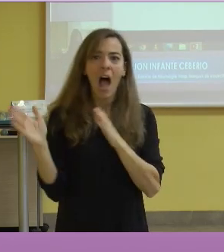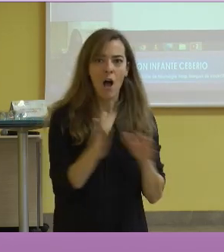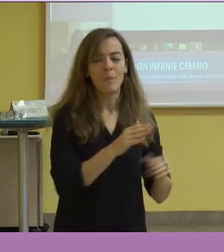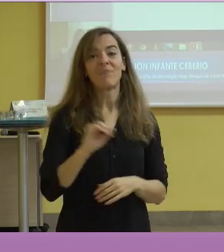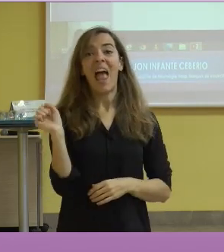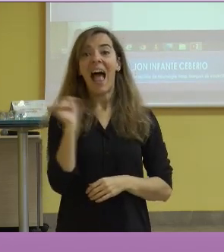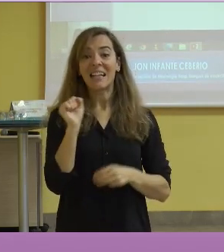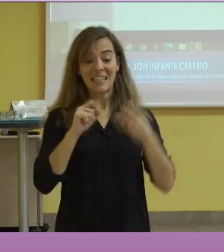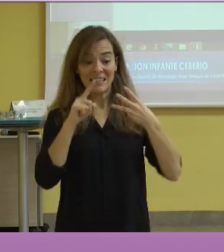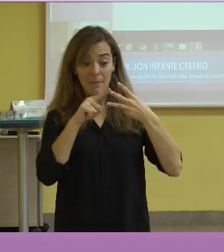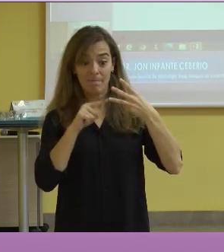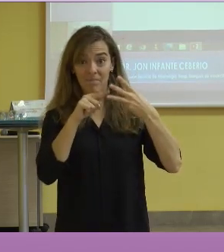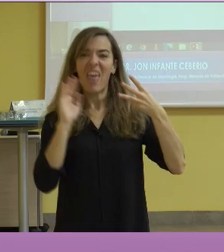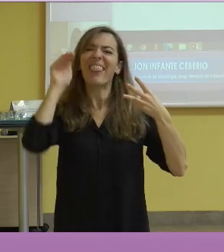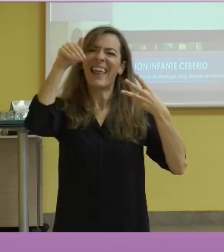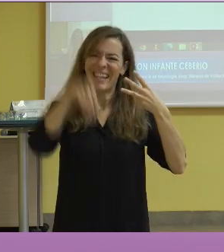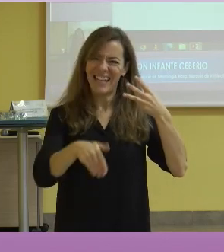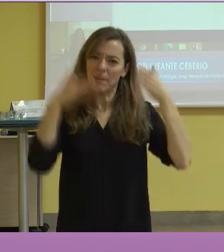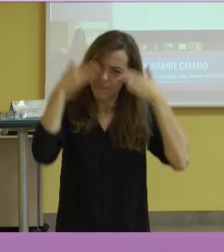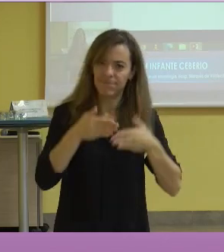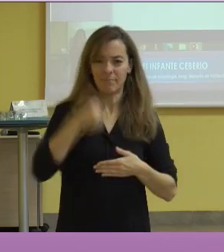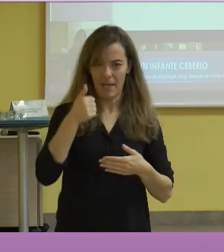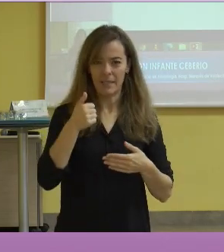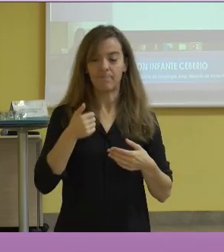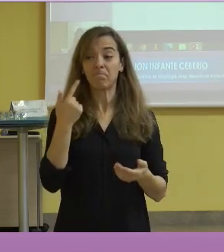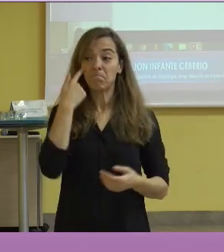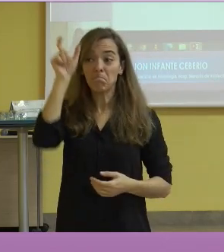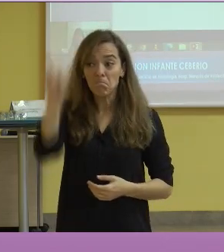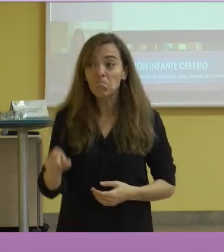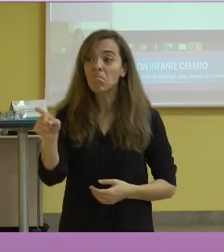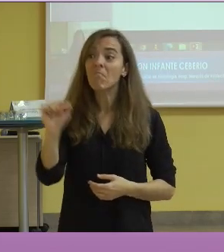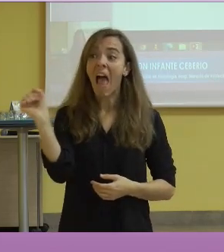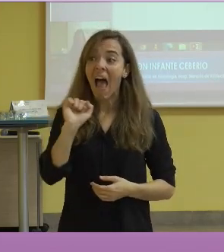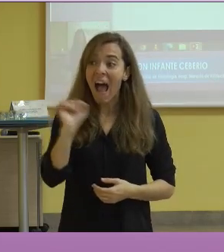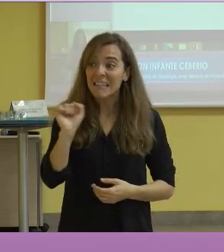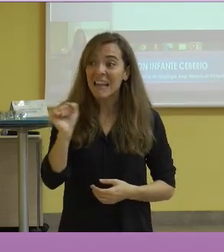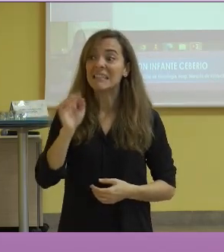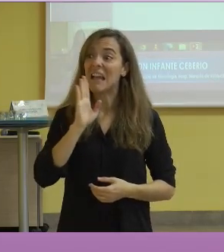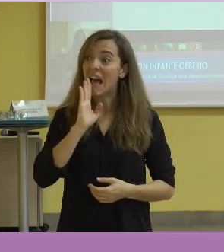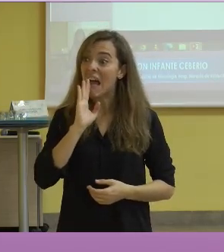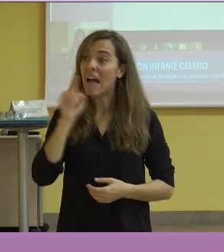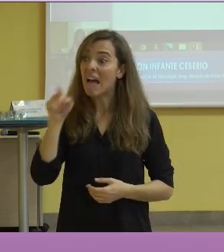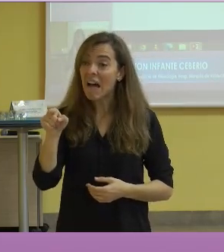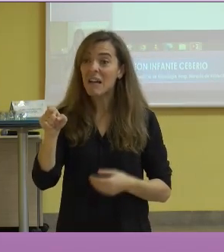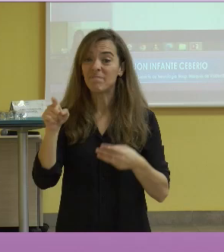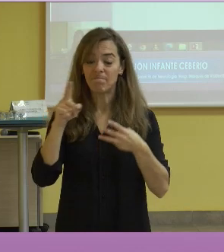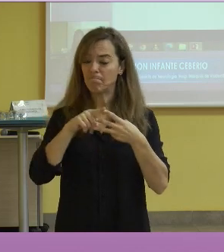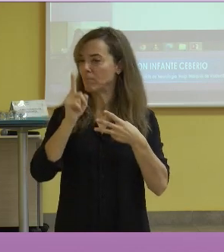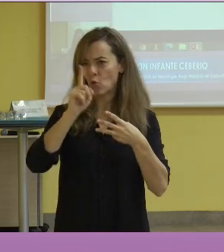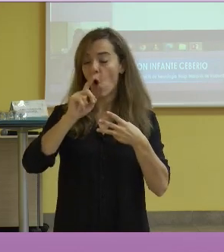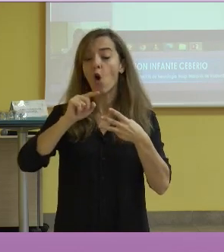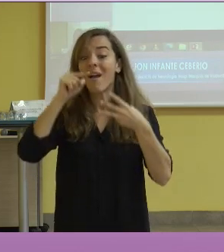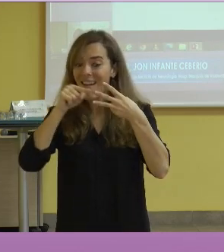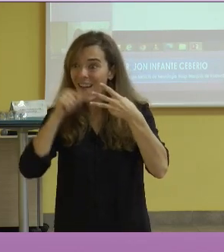degenerativas. Es decir, una vez que hemos descartado que el paciente tiene una ataxia secundaria a una lesión de estas que hemos comentado, pues estamos en el escenario